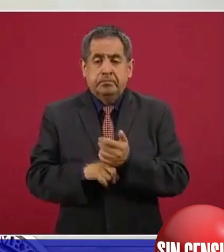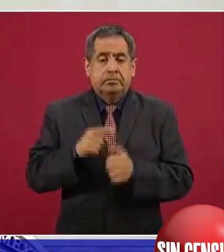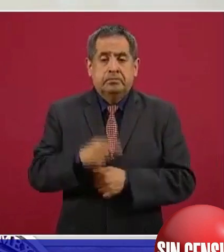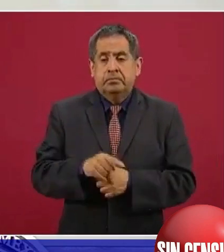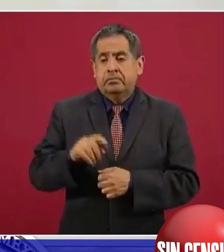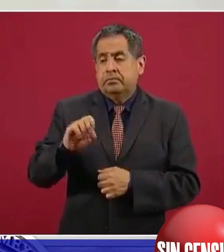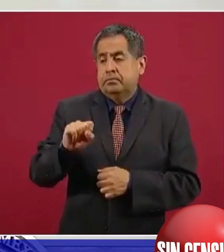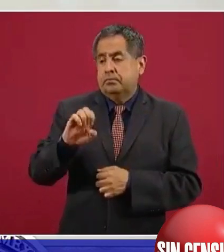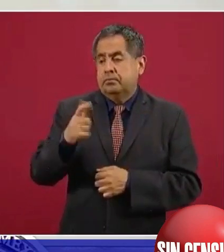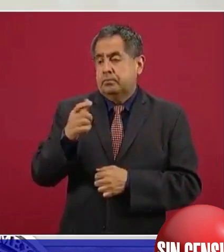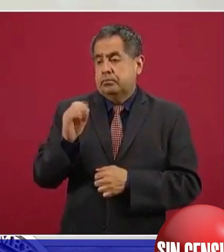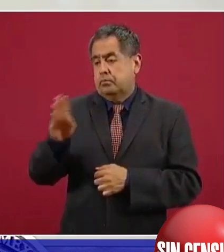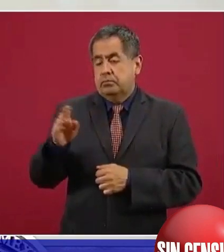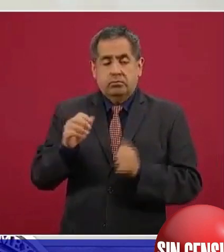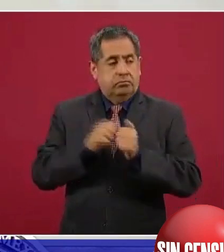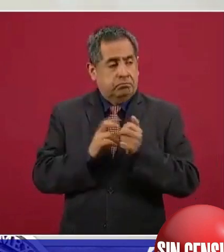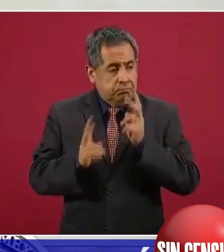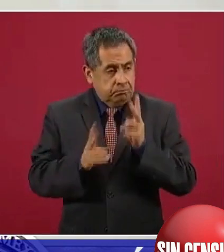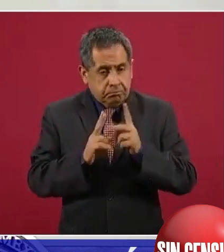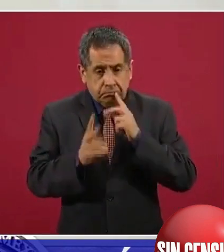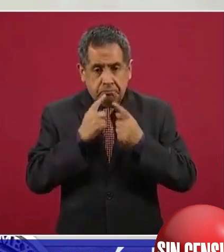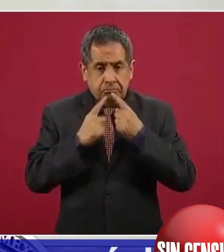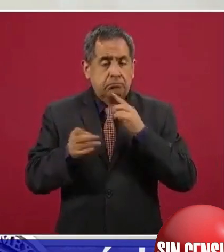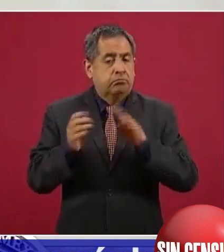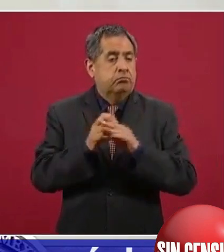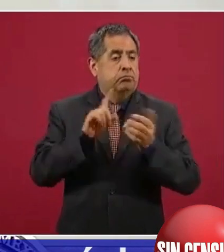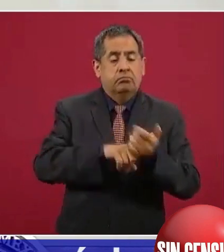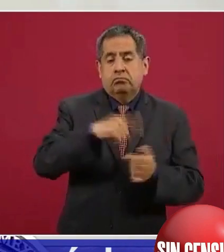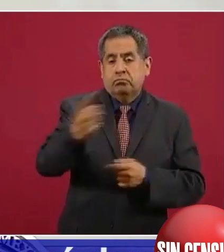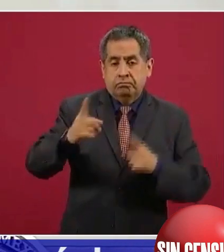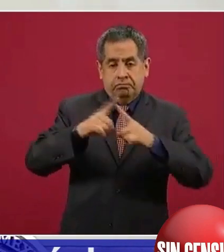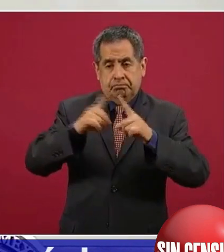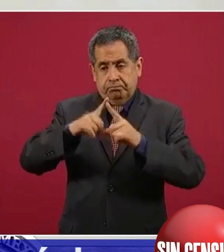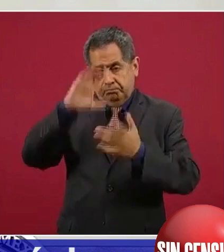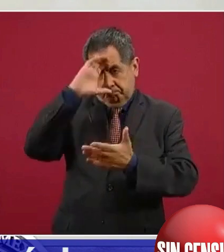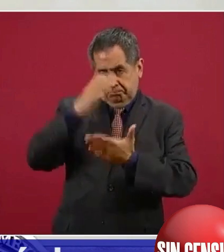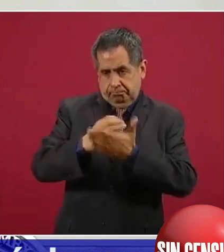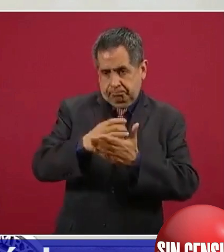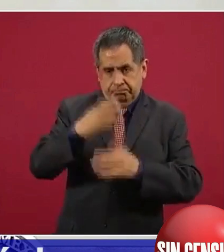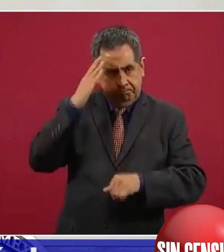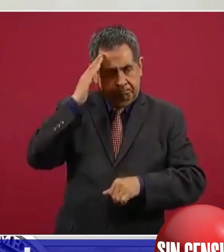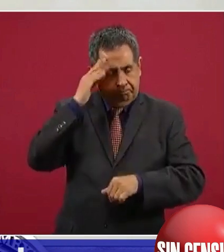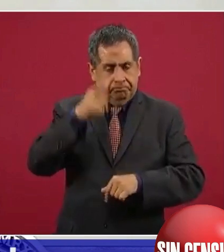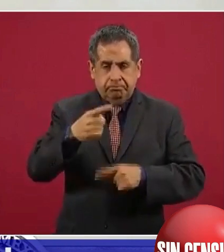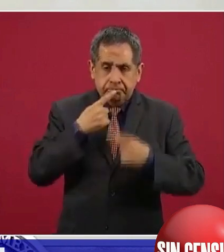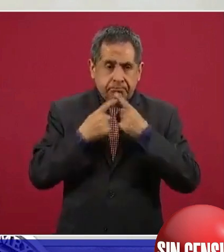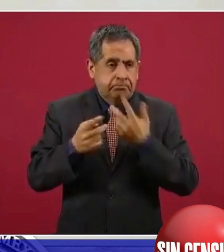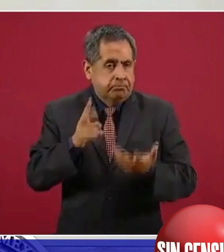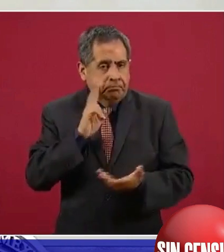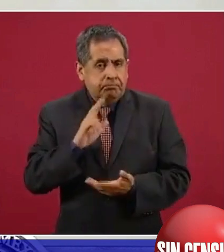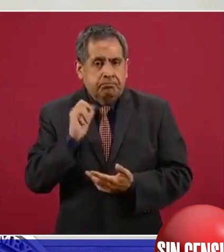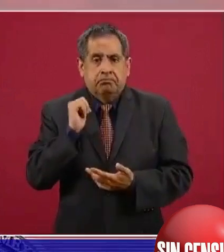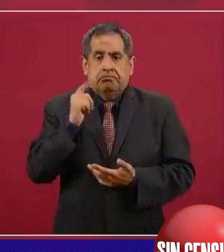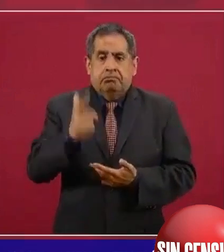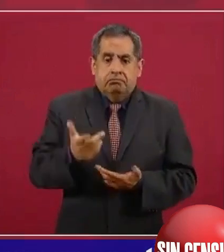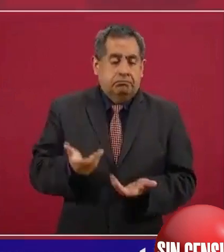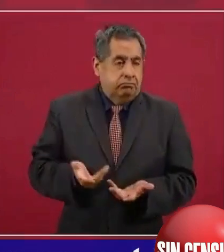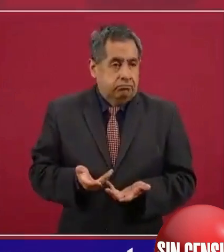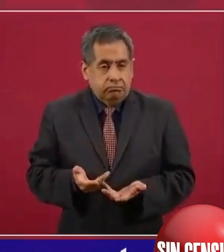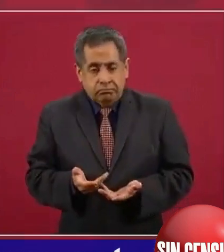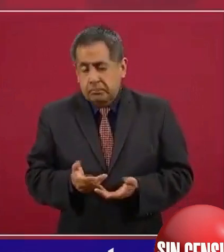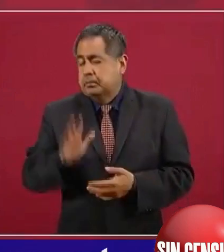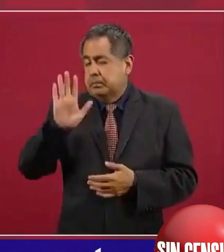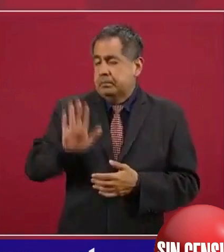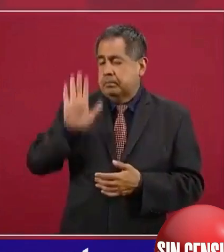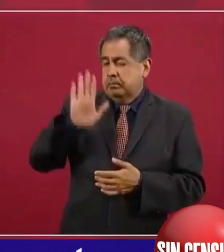Cordero, con la Iglesia Católica para identificar si existe la posibilidad, y parece que